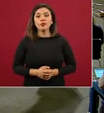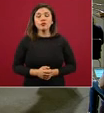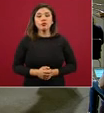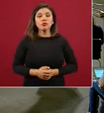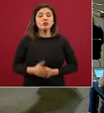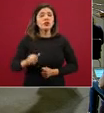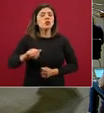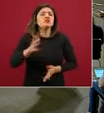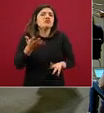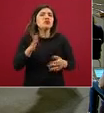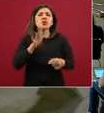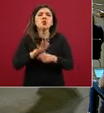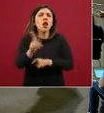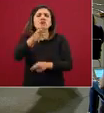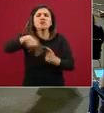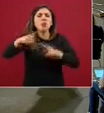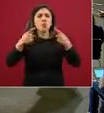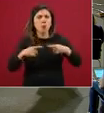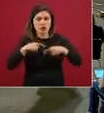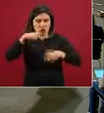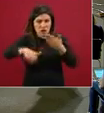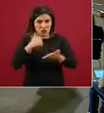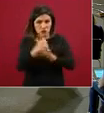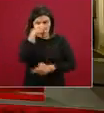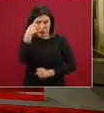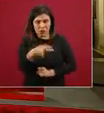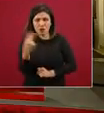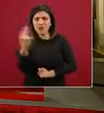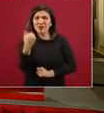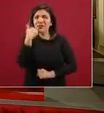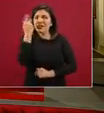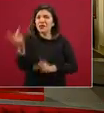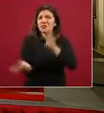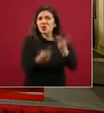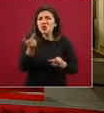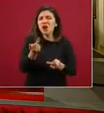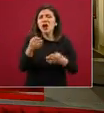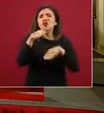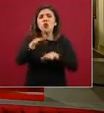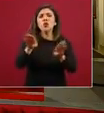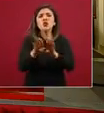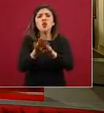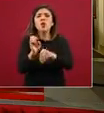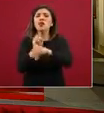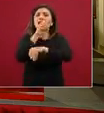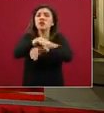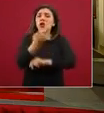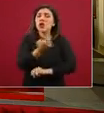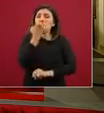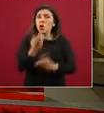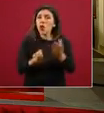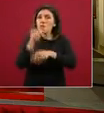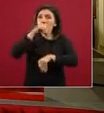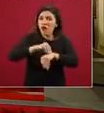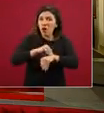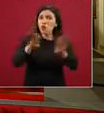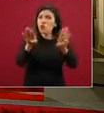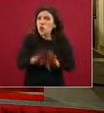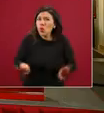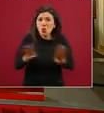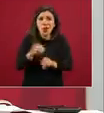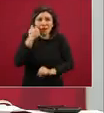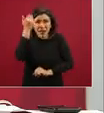Cualquier persona que en la Ciudad de México quiera preguntar sobre cómo inscribirse en una escuela,